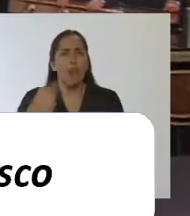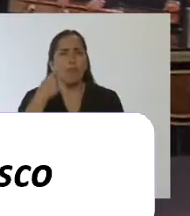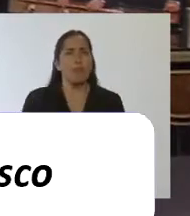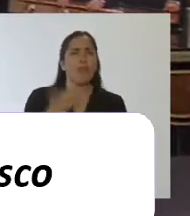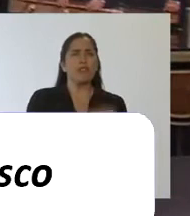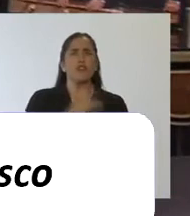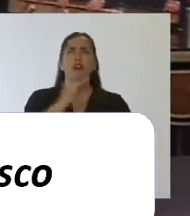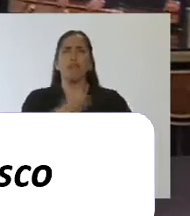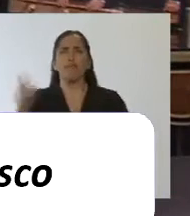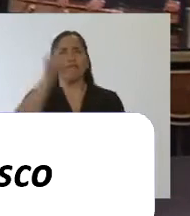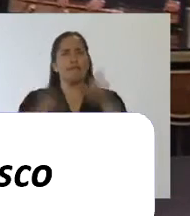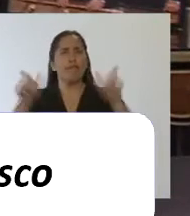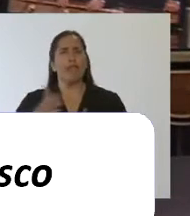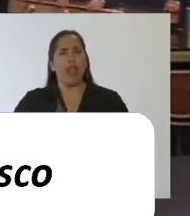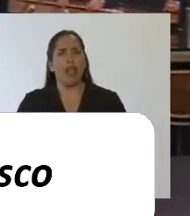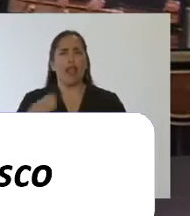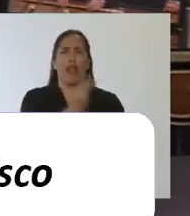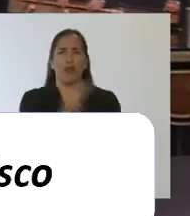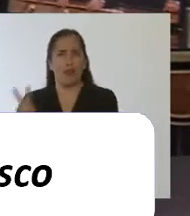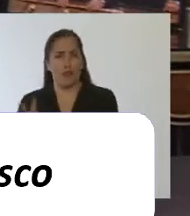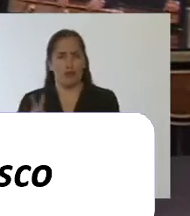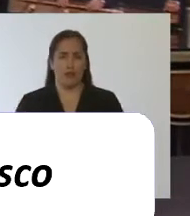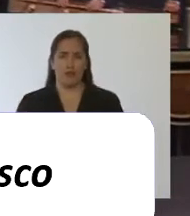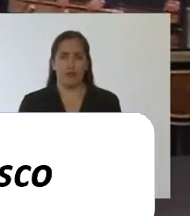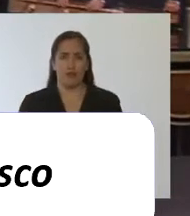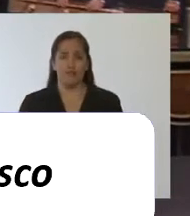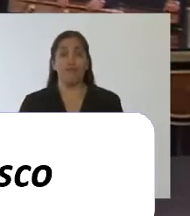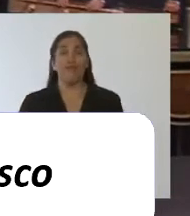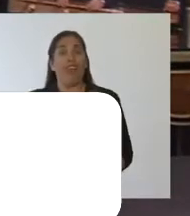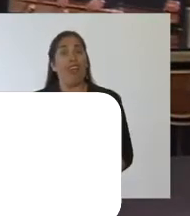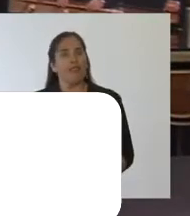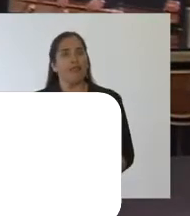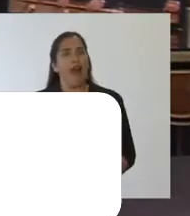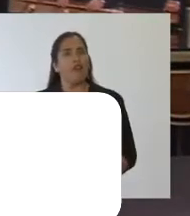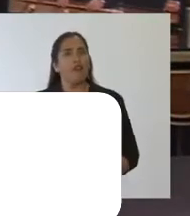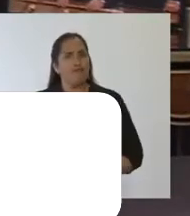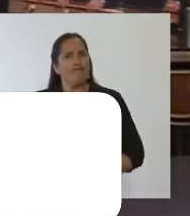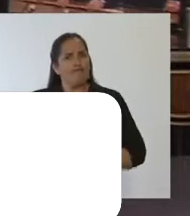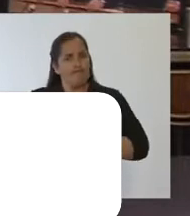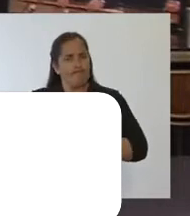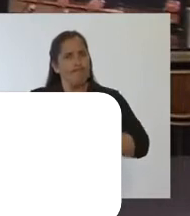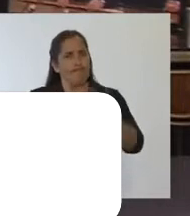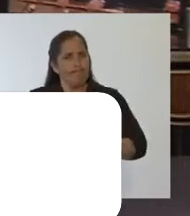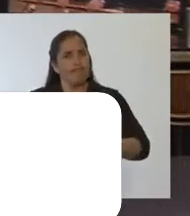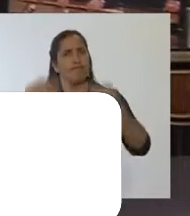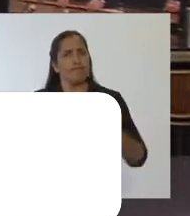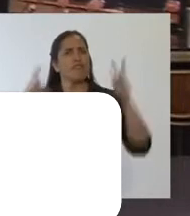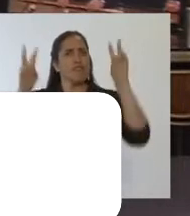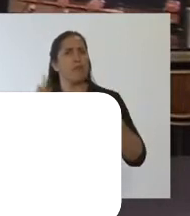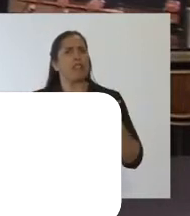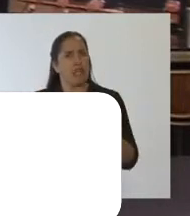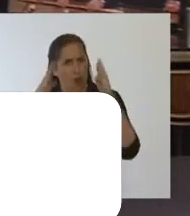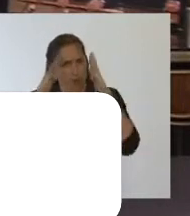brindar protección a la población. Un Estado presente en materia de salud es la mejor manera de cuidar a